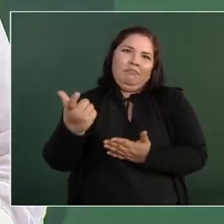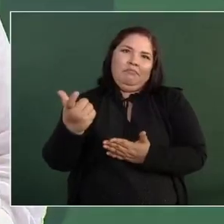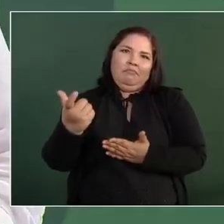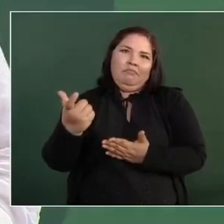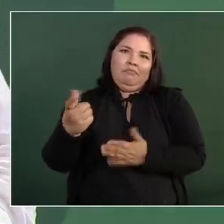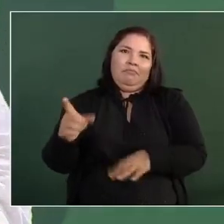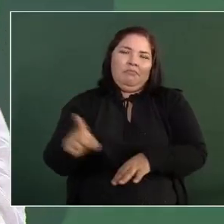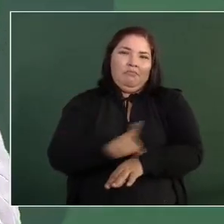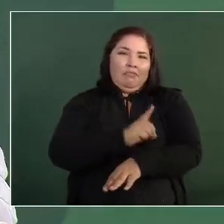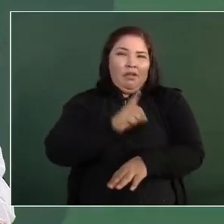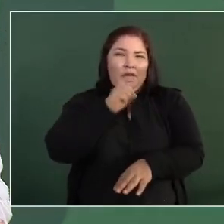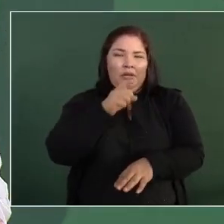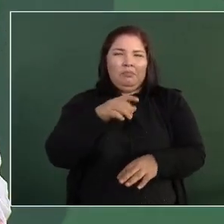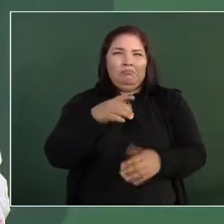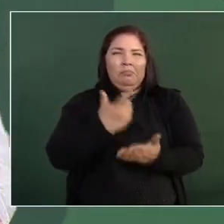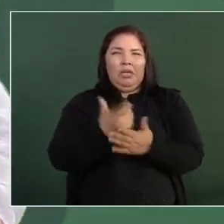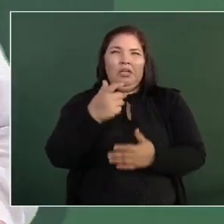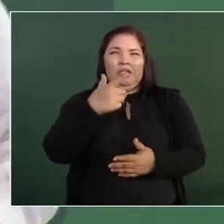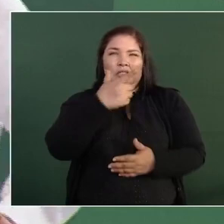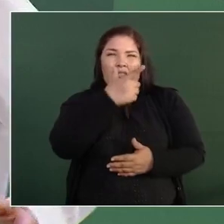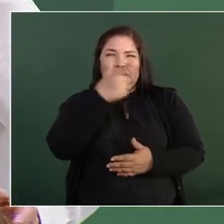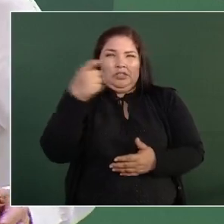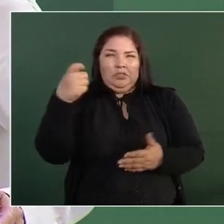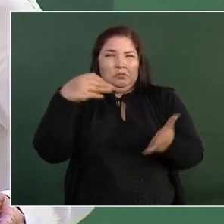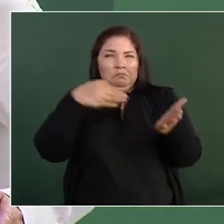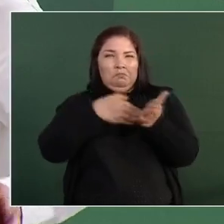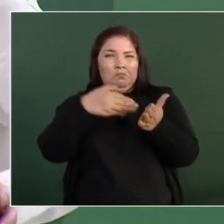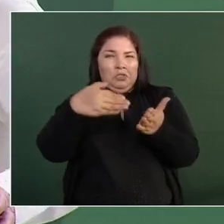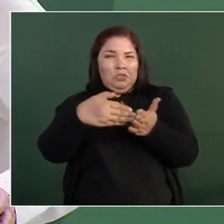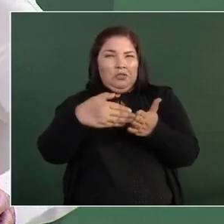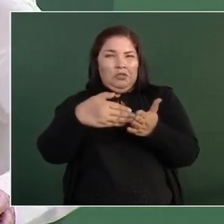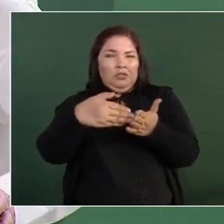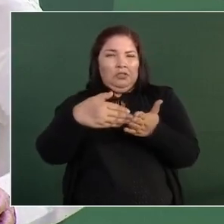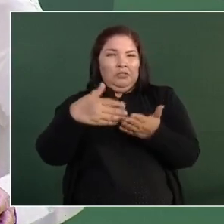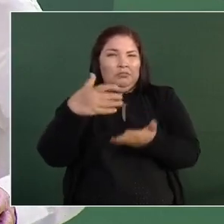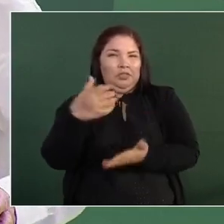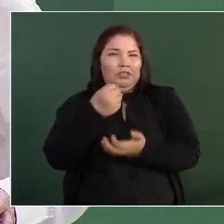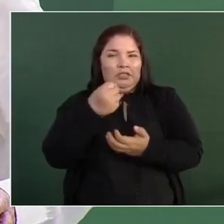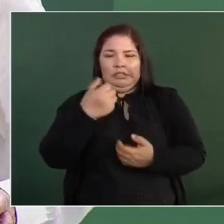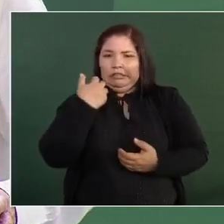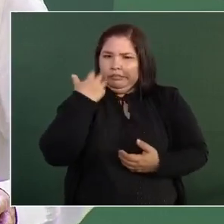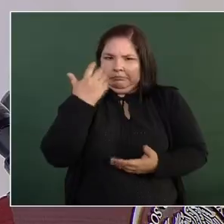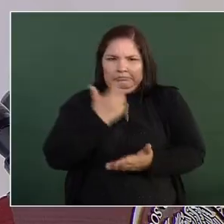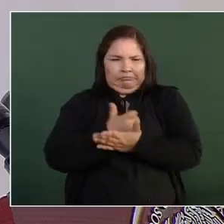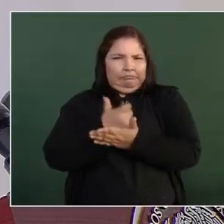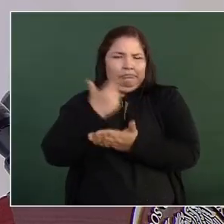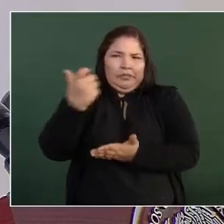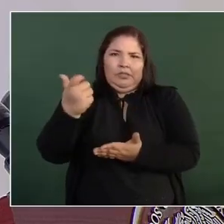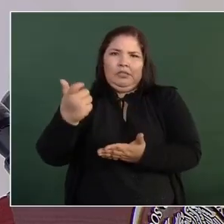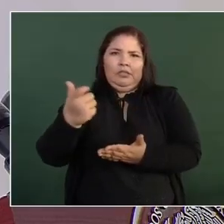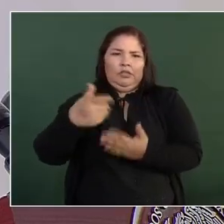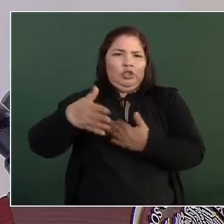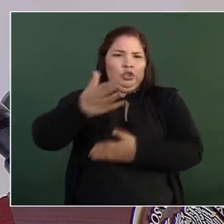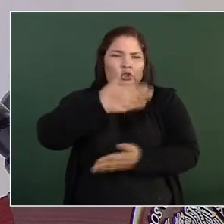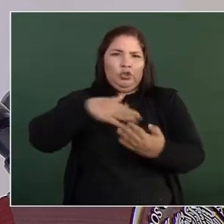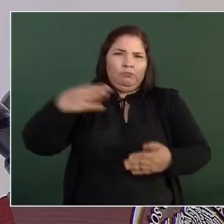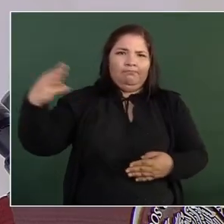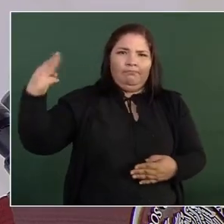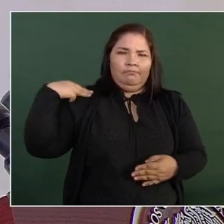cuesta 700 millones de pesos, lo vamos a pagar, queremos pagarlo, todos los municipios y demás. Ahí sí le voy